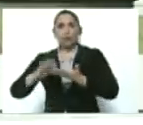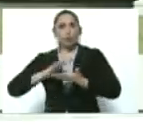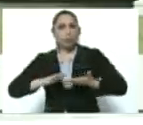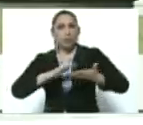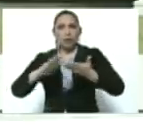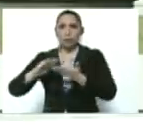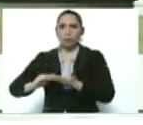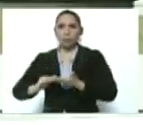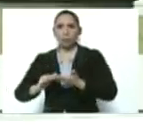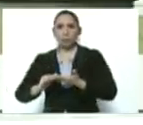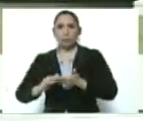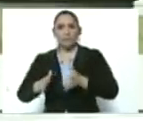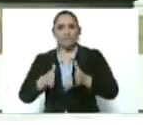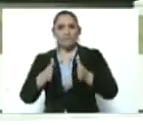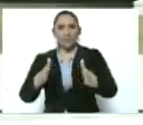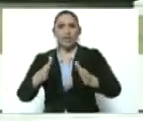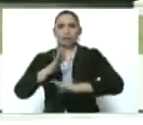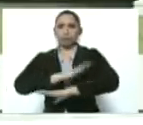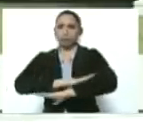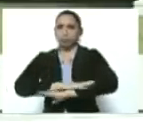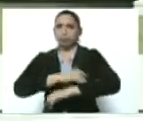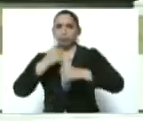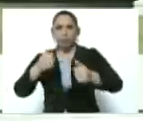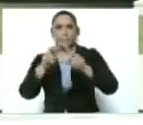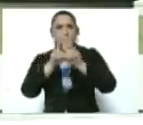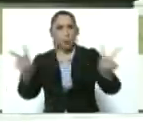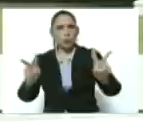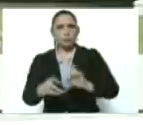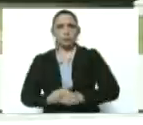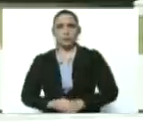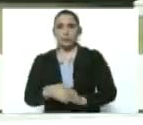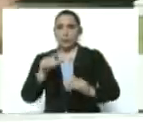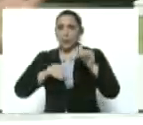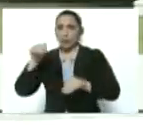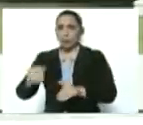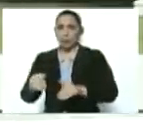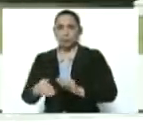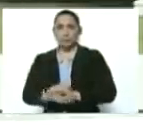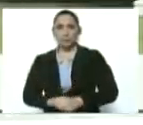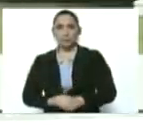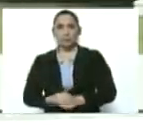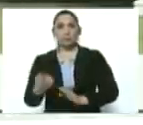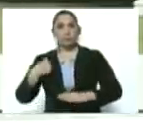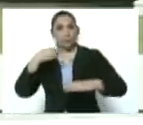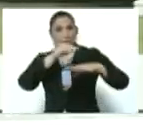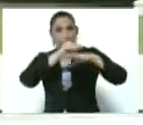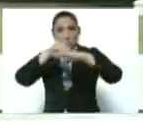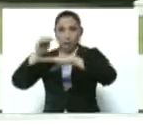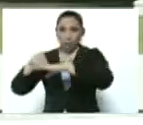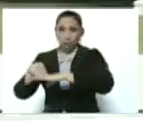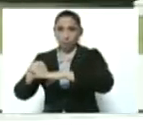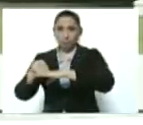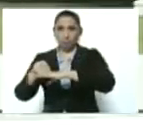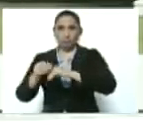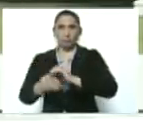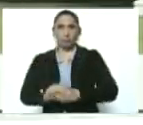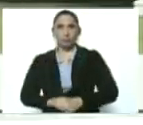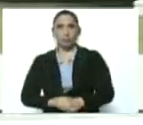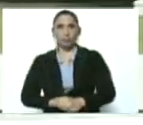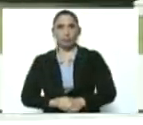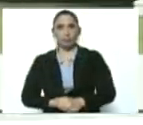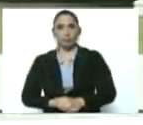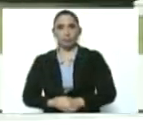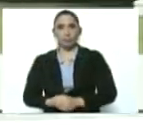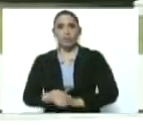por las vías civilizadas y pacíficas electorales ese me llama do quien